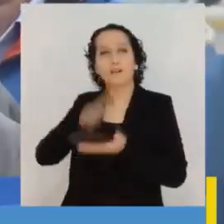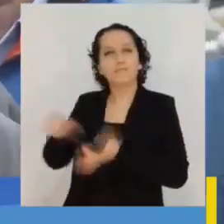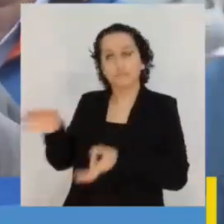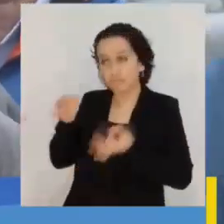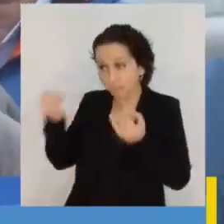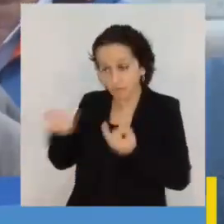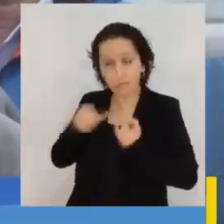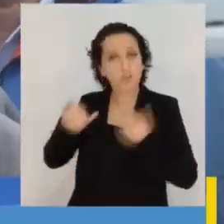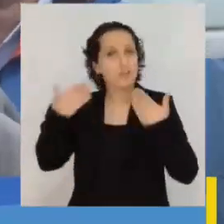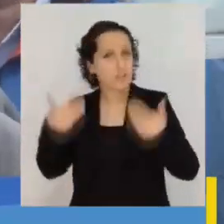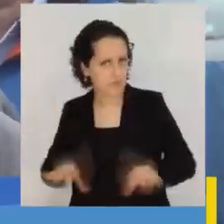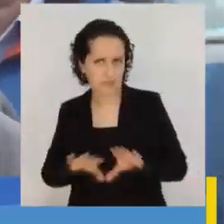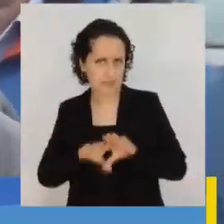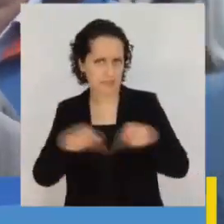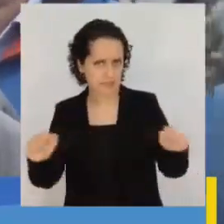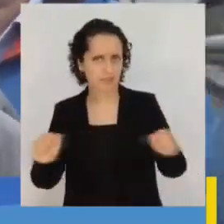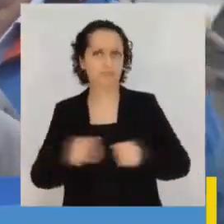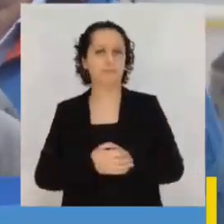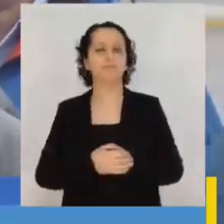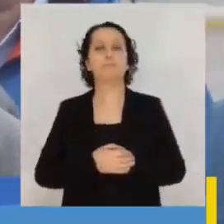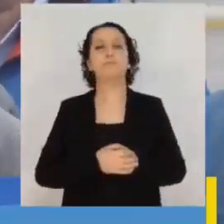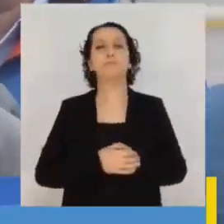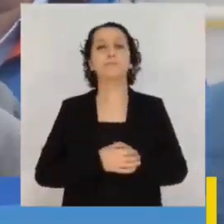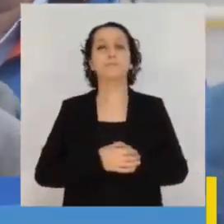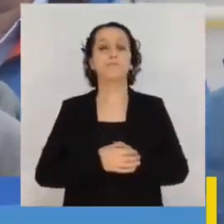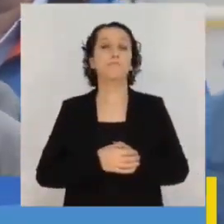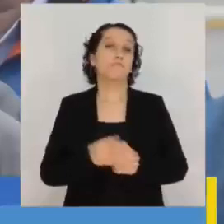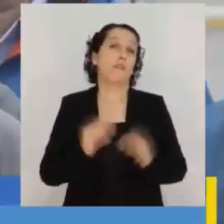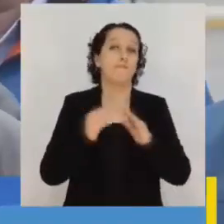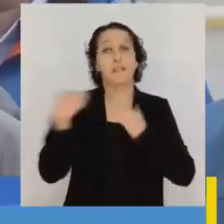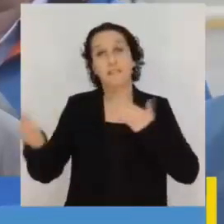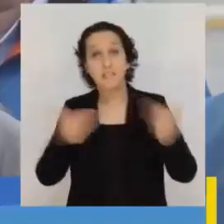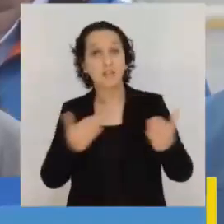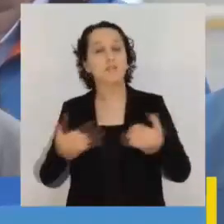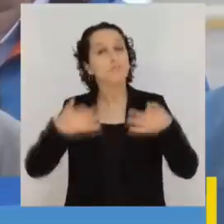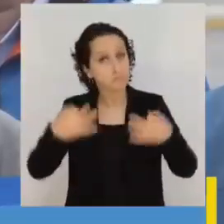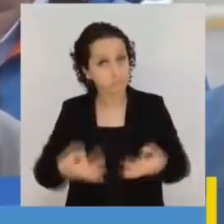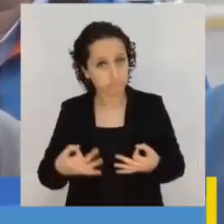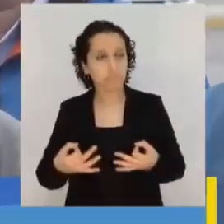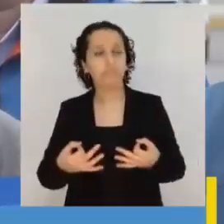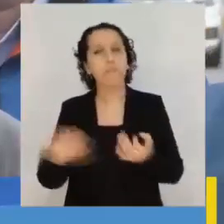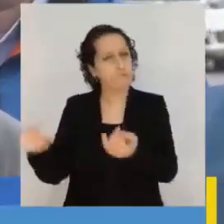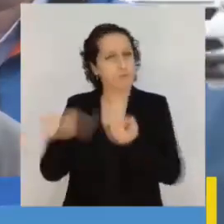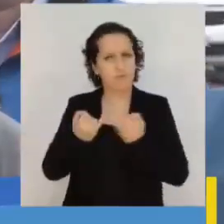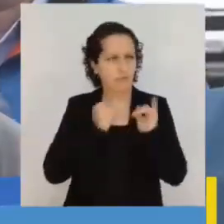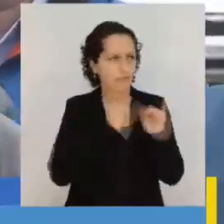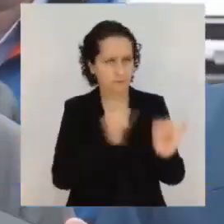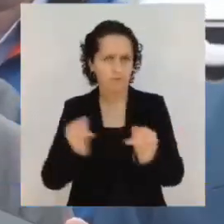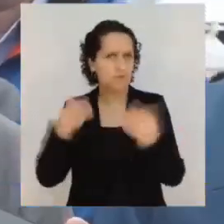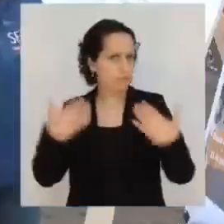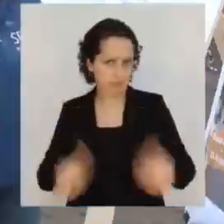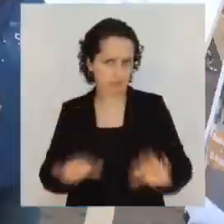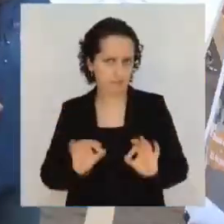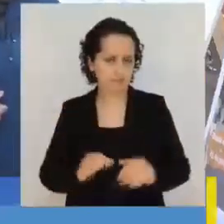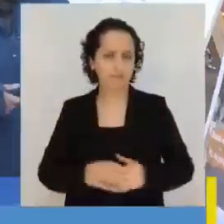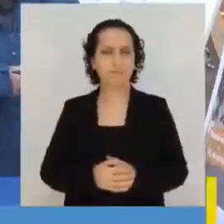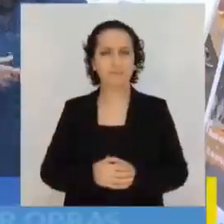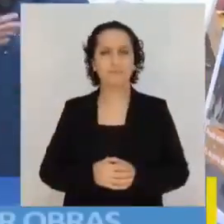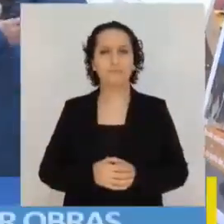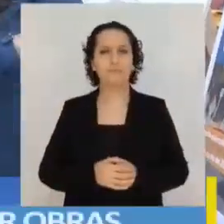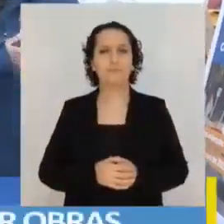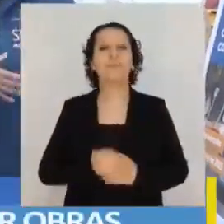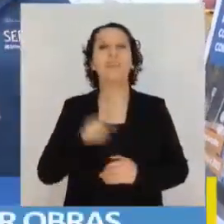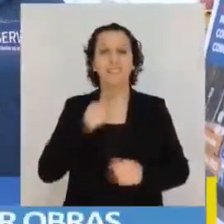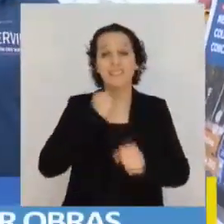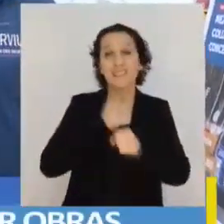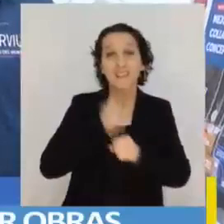e informados más que nada. Así que nuestros vecinos ya está la información necesaria. Cabe recordar